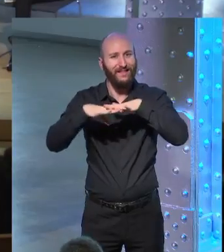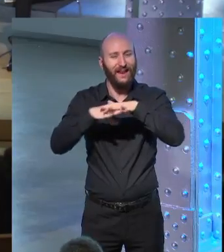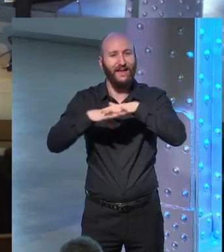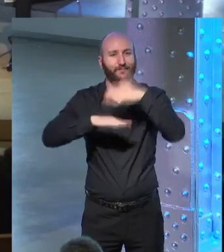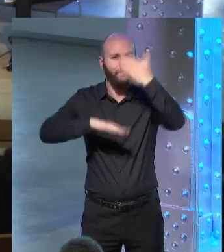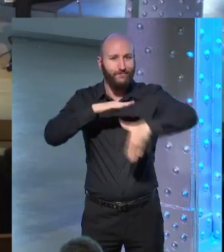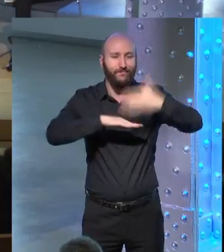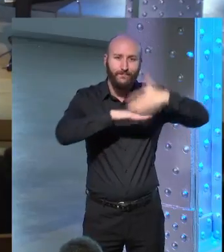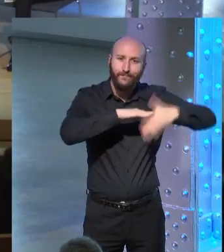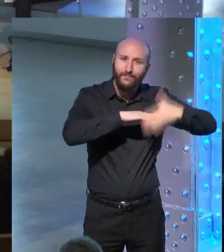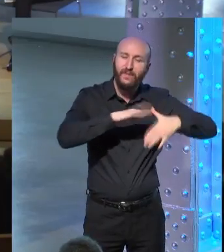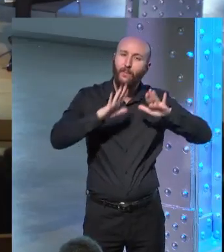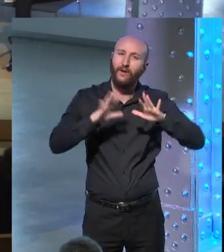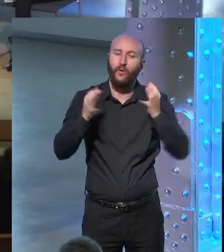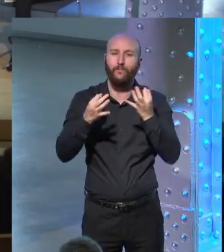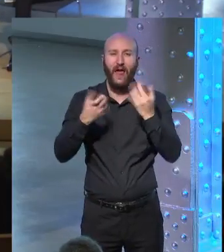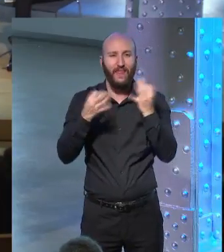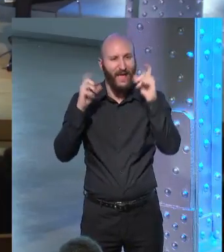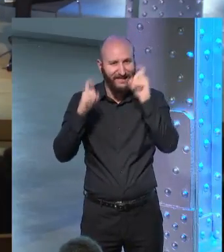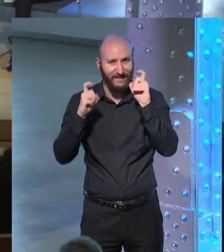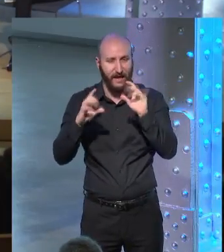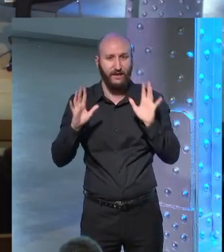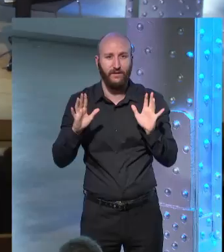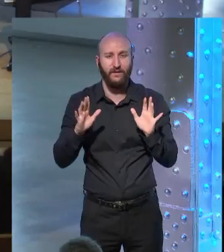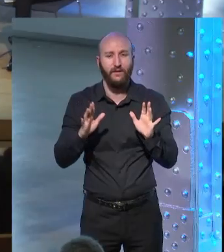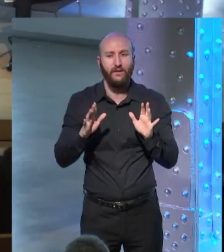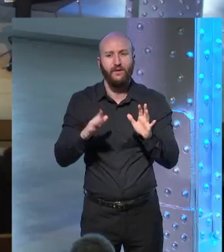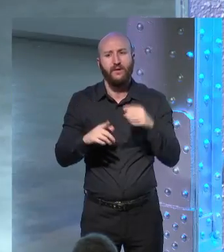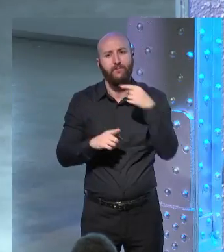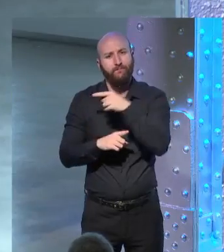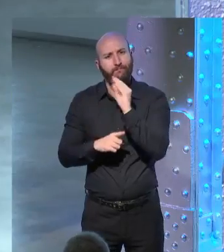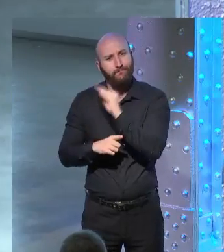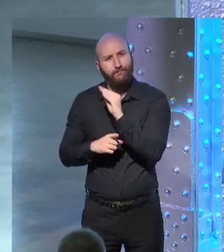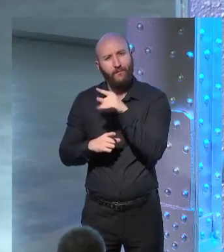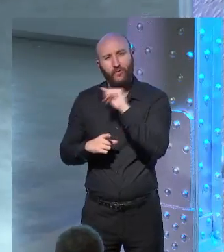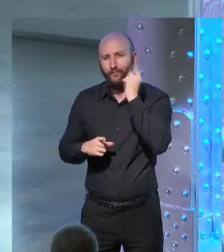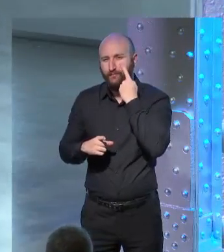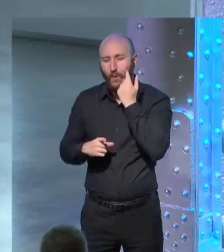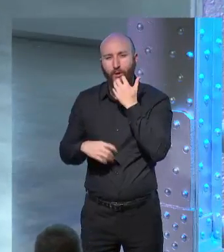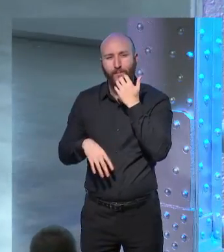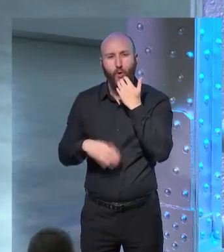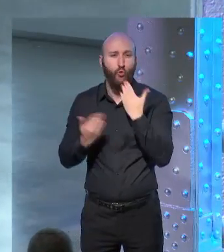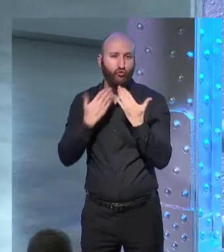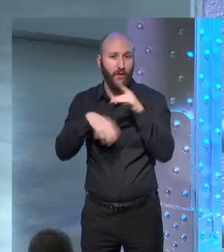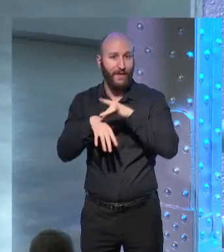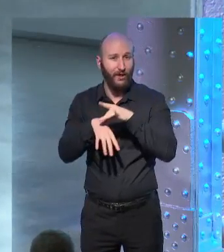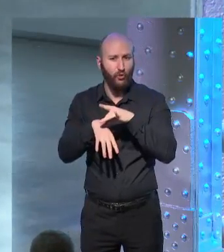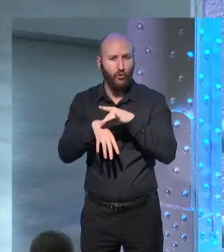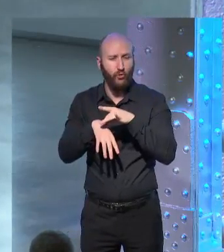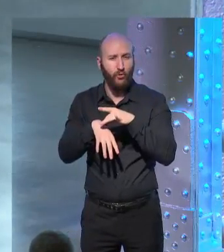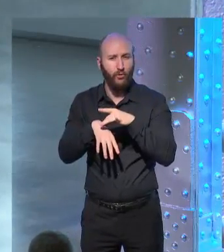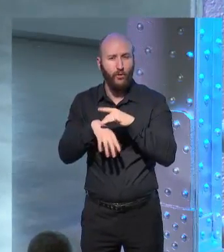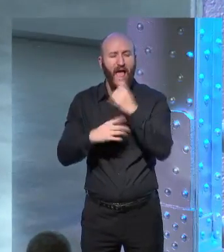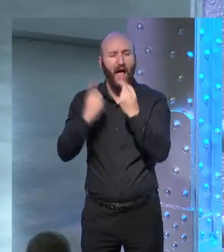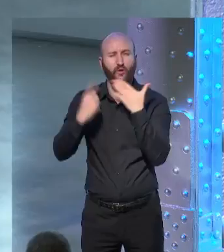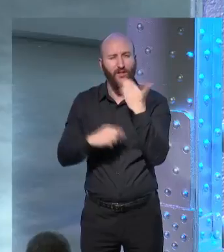que enseñarles, supongo, a filtrar. No sé si Lefa se encuentra alguna vez en la consulta alguna duda de